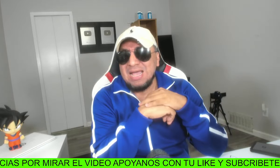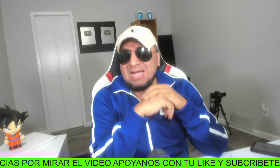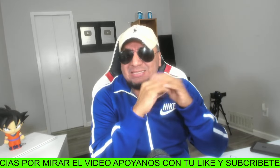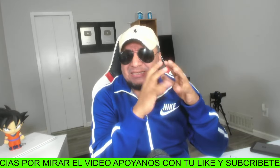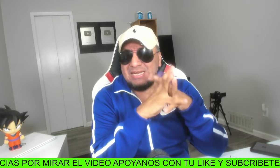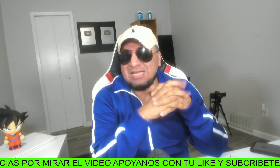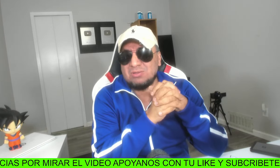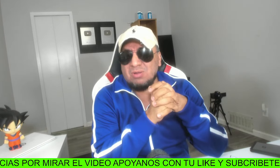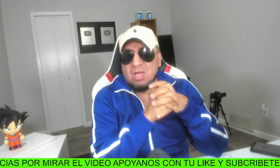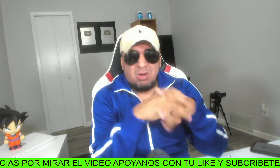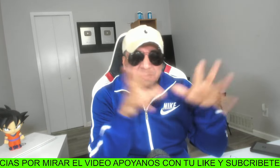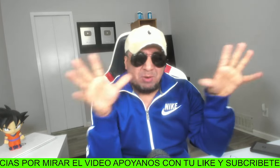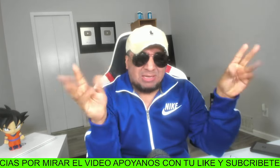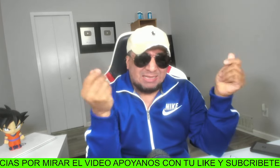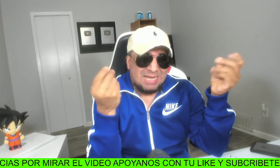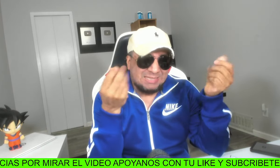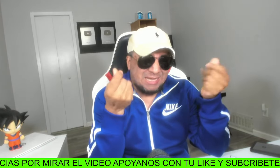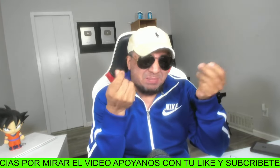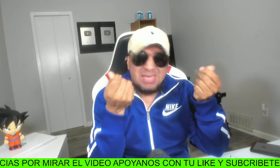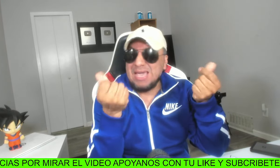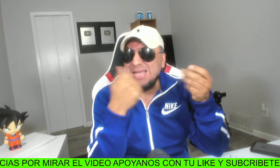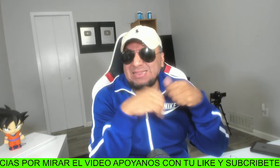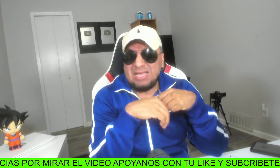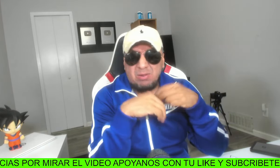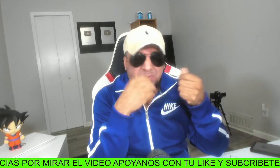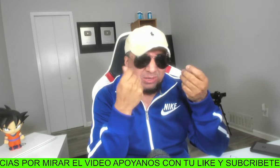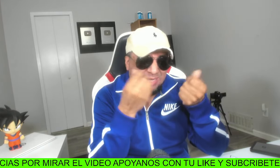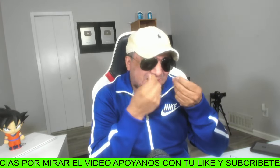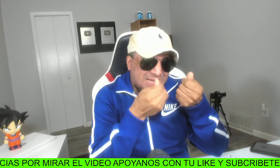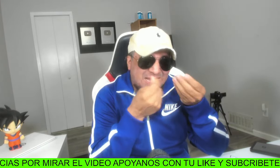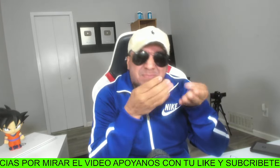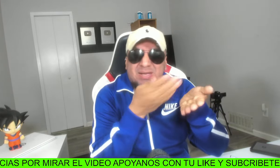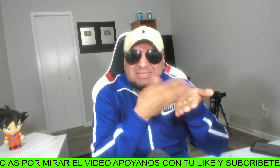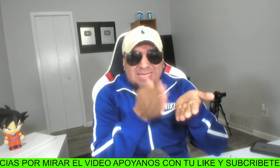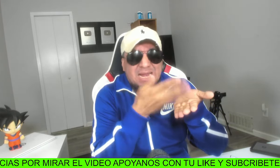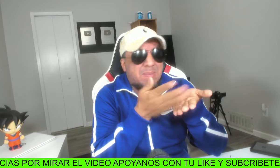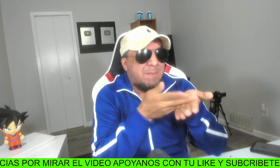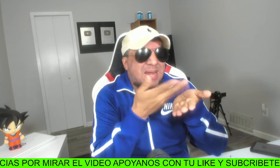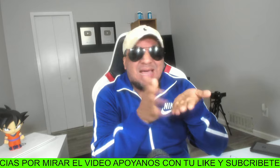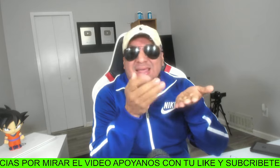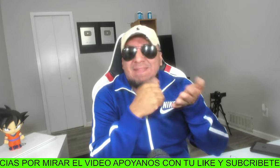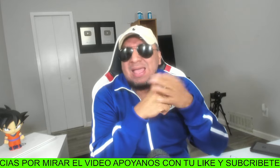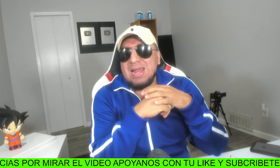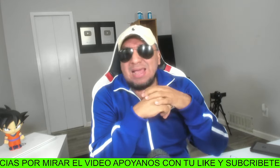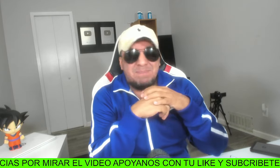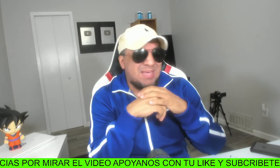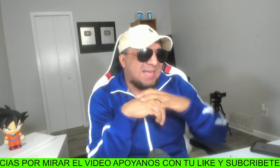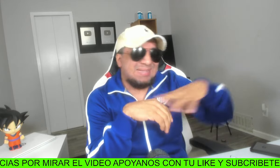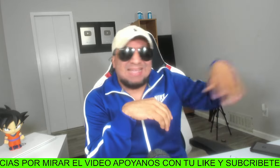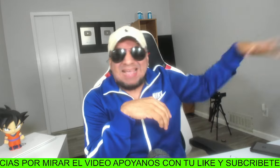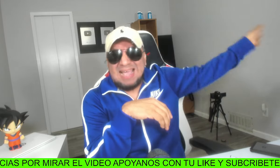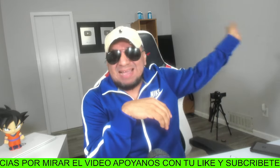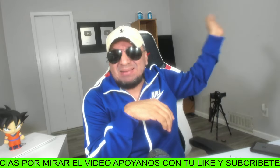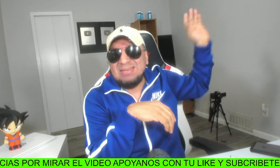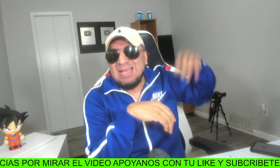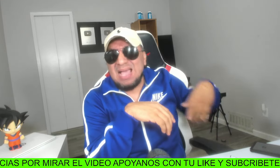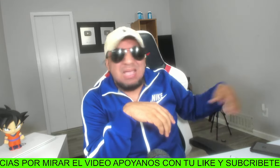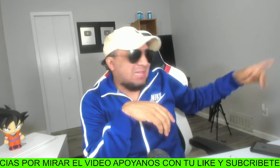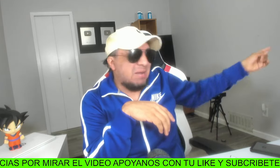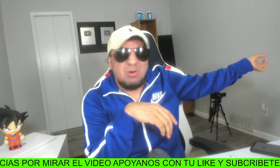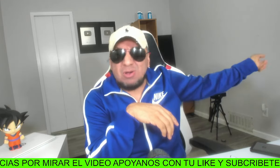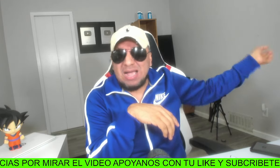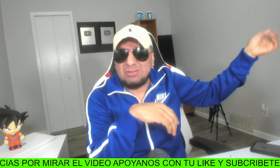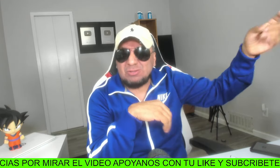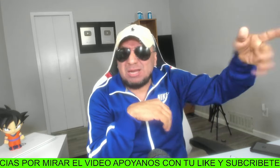masacres, asesinatos. Lo importante es hacer billetes, lo importante es, pues sí, la papelada, la vida.